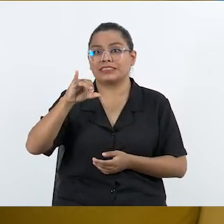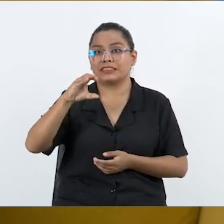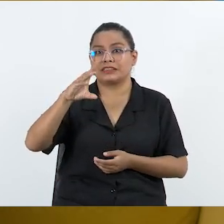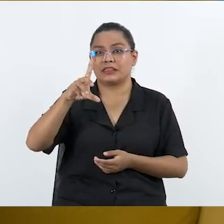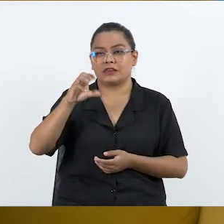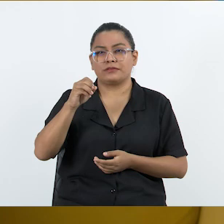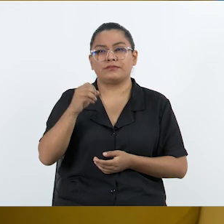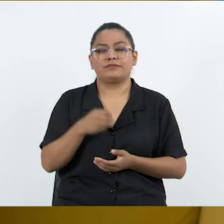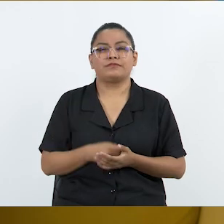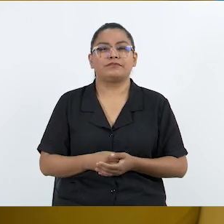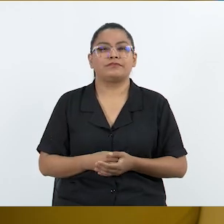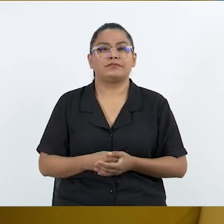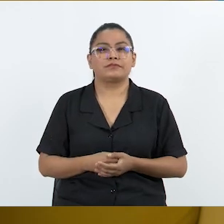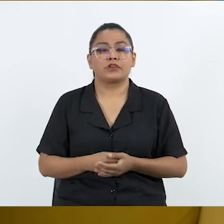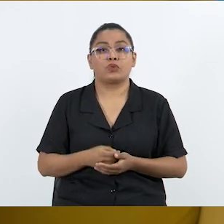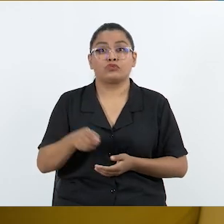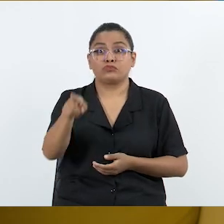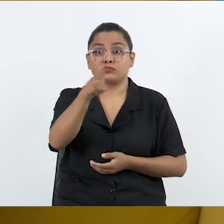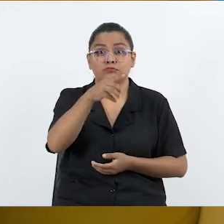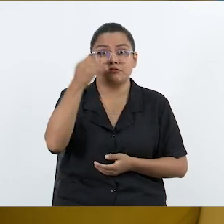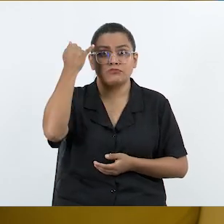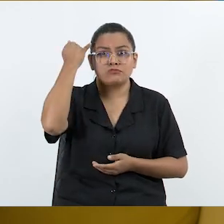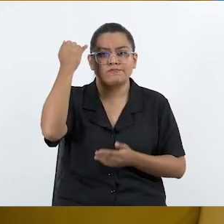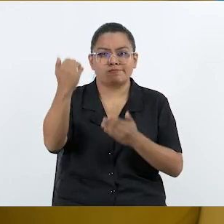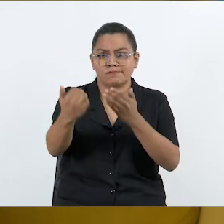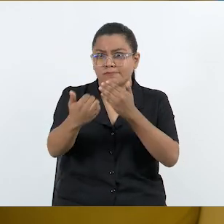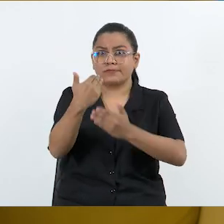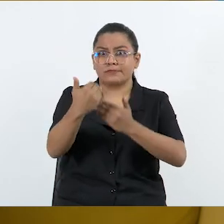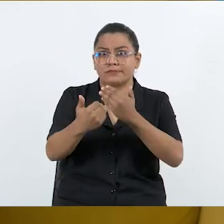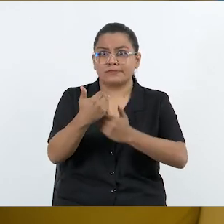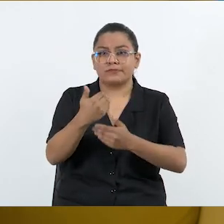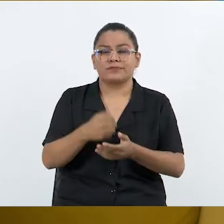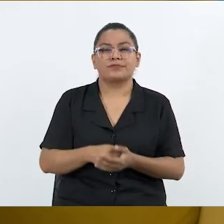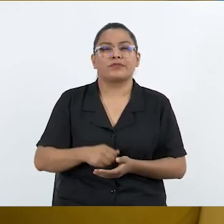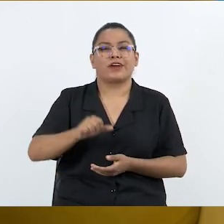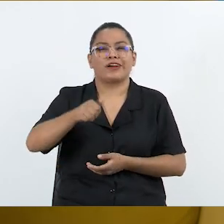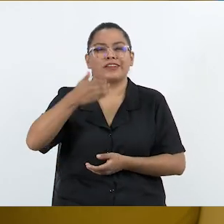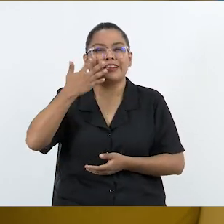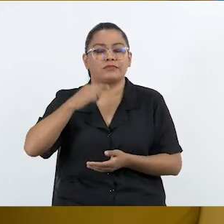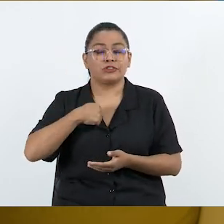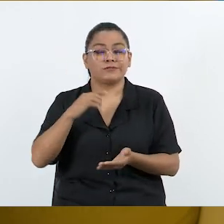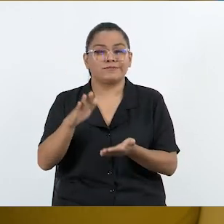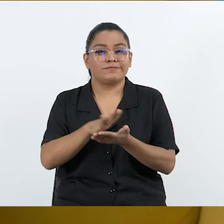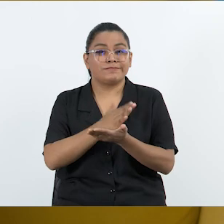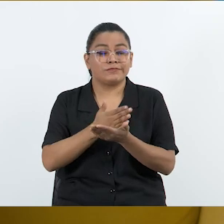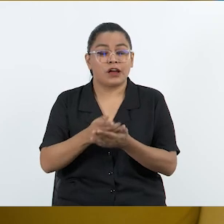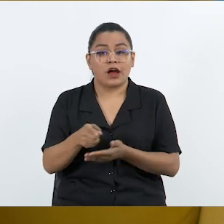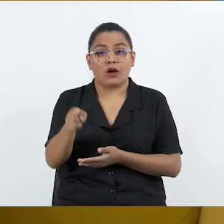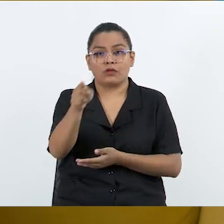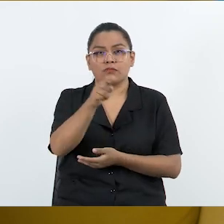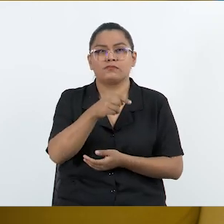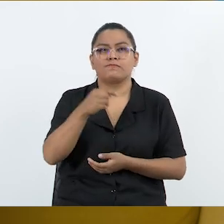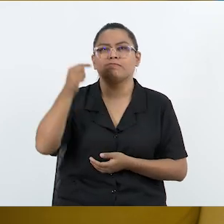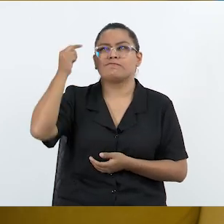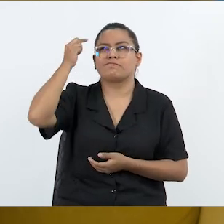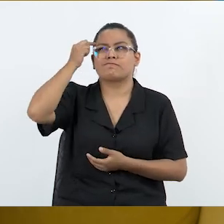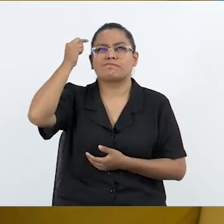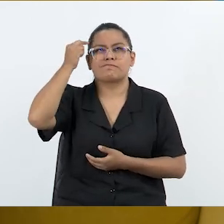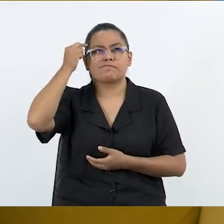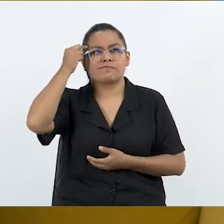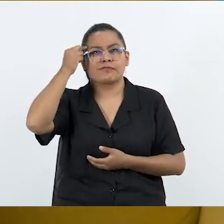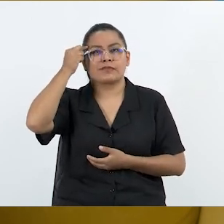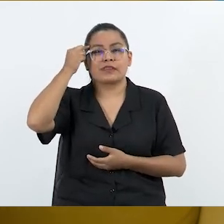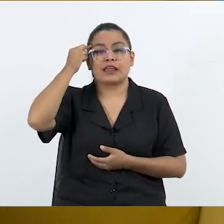ciclo? ¿Qué les parece si nos dejan sus ideas en el chat? Otro ejemplo que puedo compartirles, vamos a